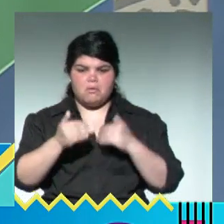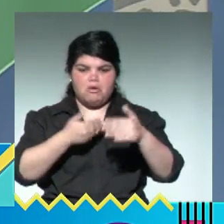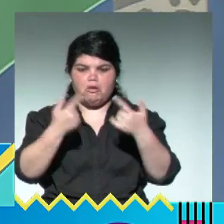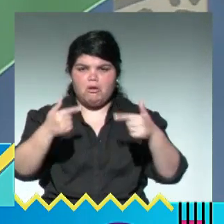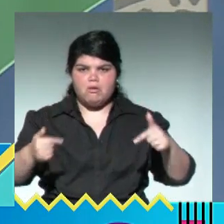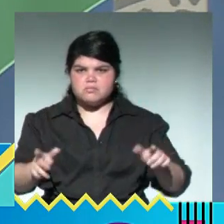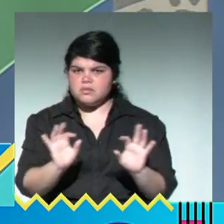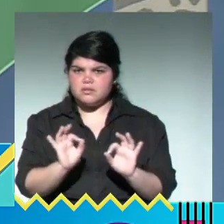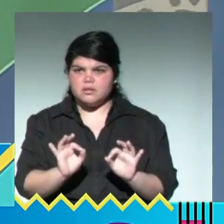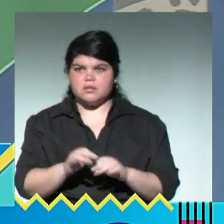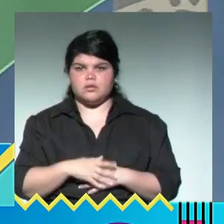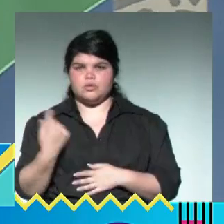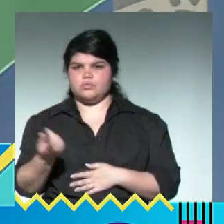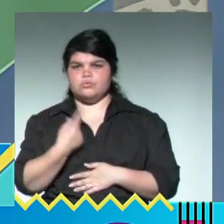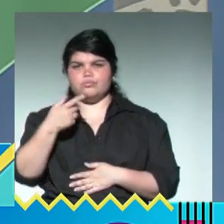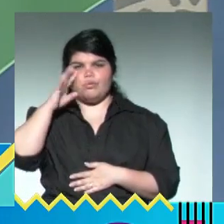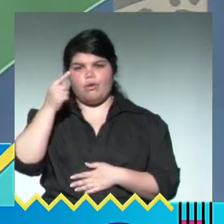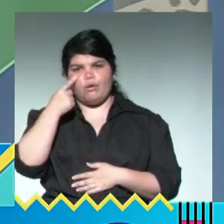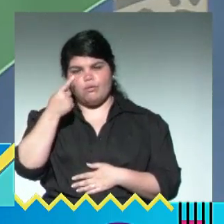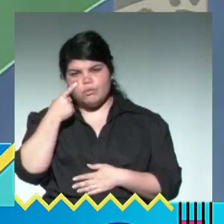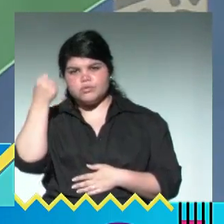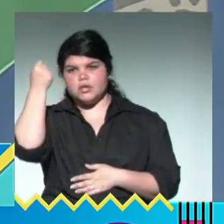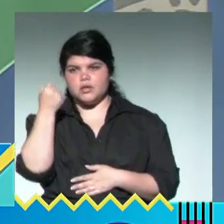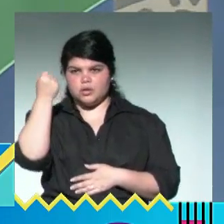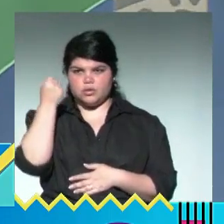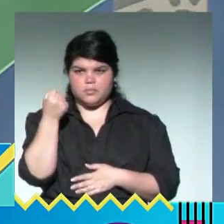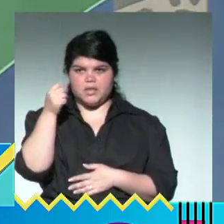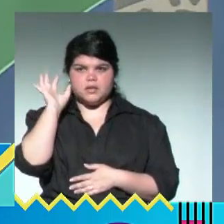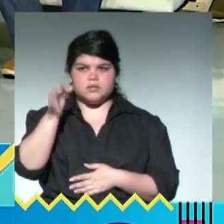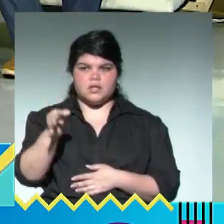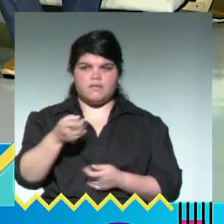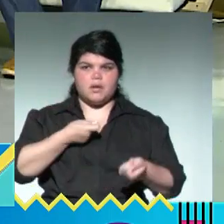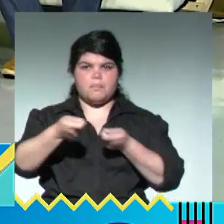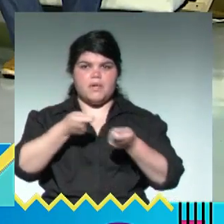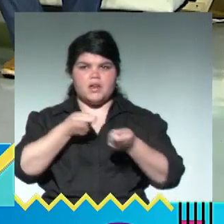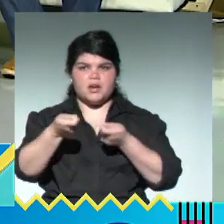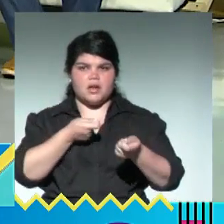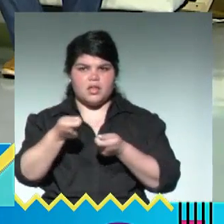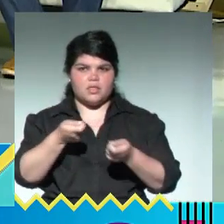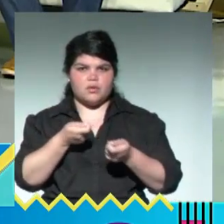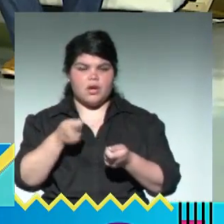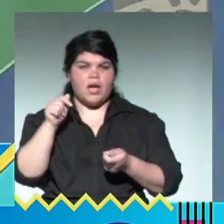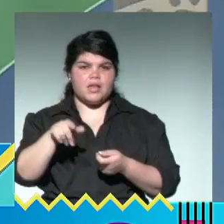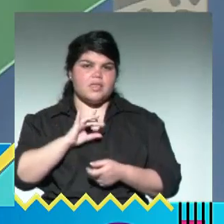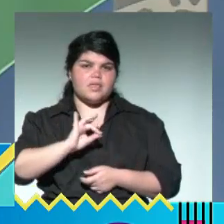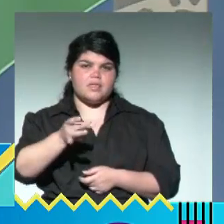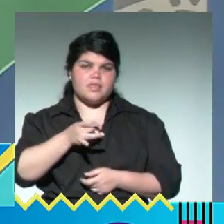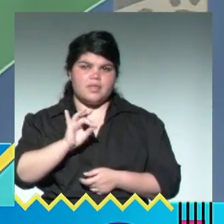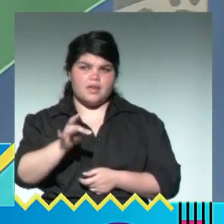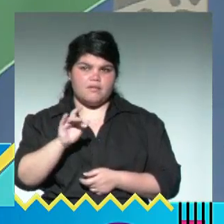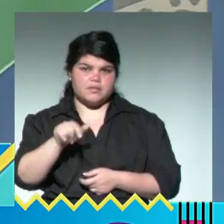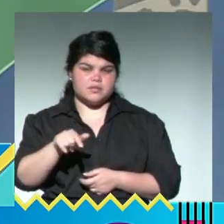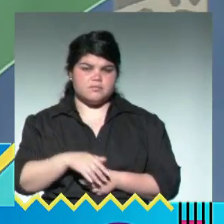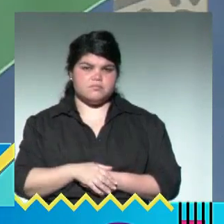sabemos más o menos algo de economía sabemos que lo que te miran los mercados para financiarte es eso, el déficit. Macri no hizo nada. Macri